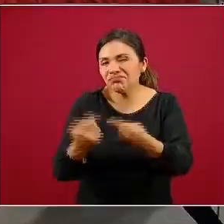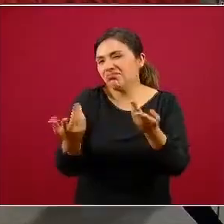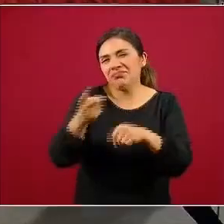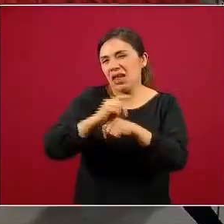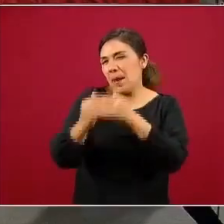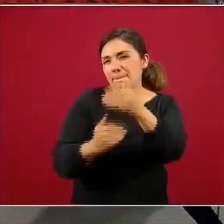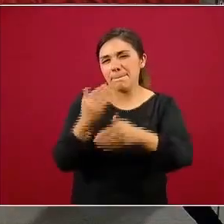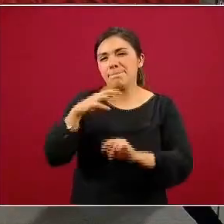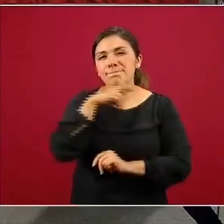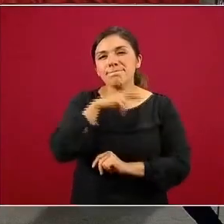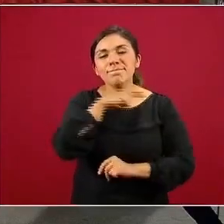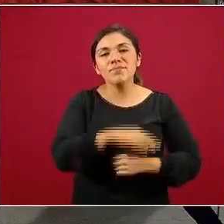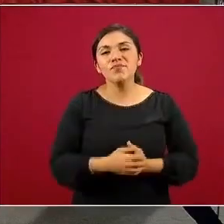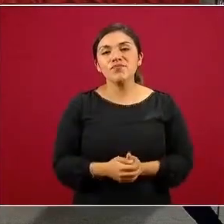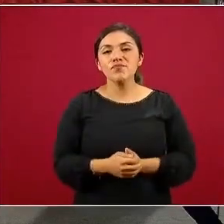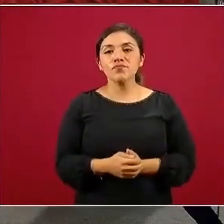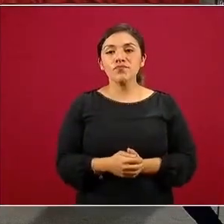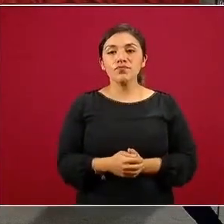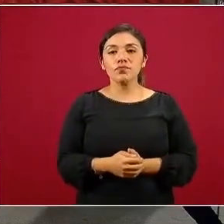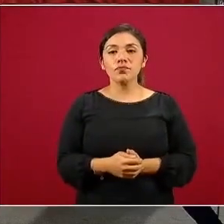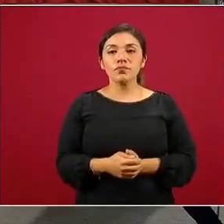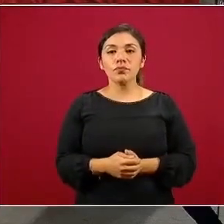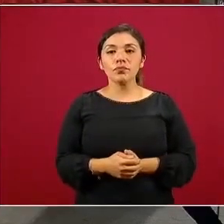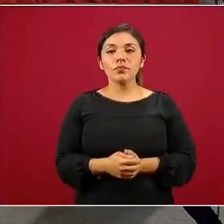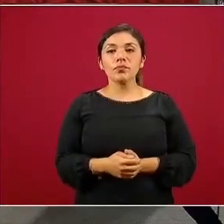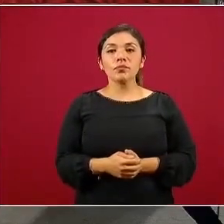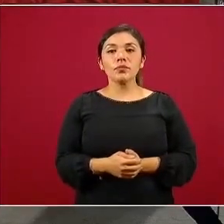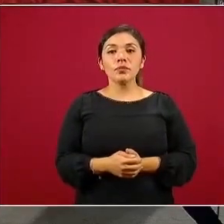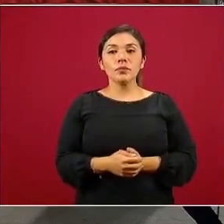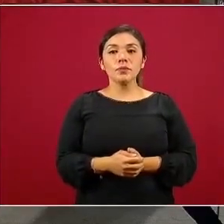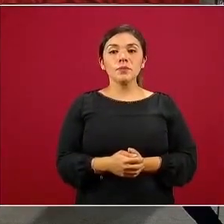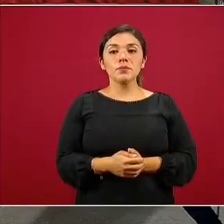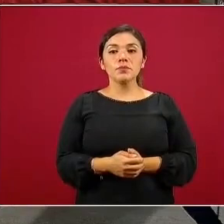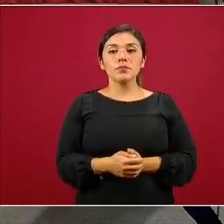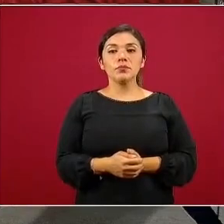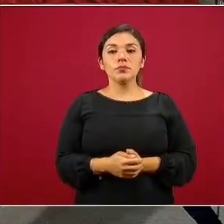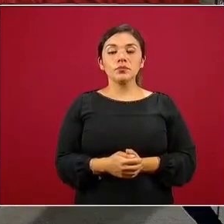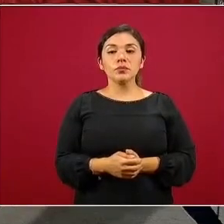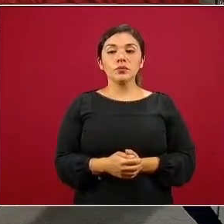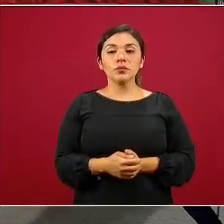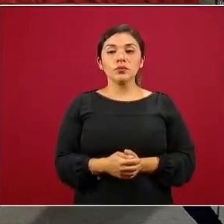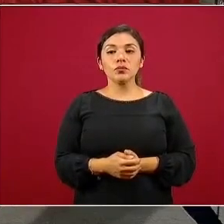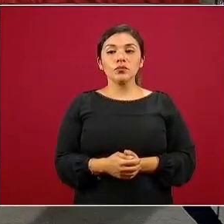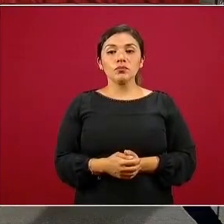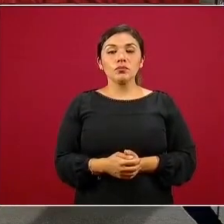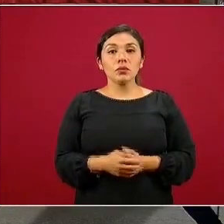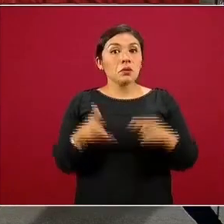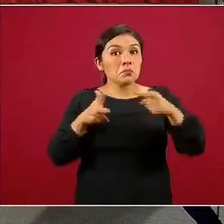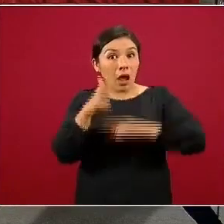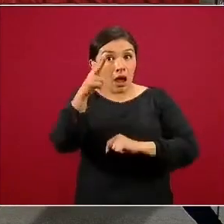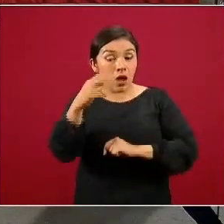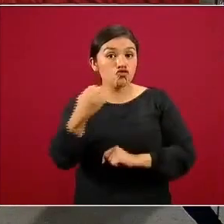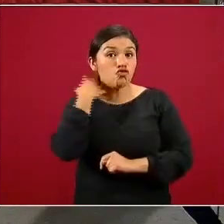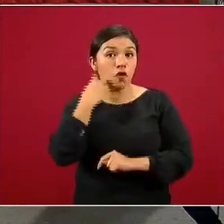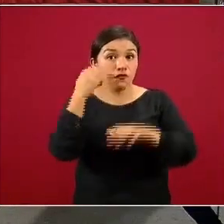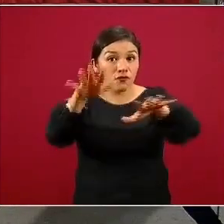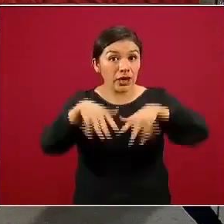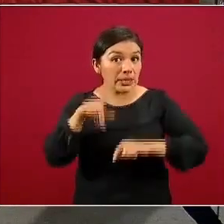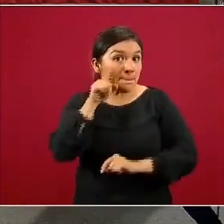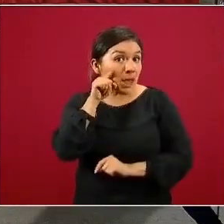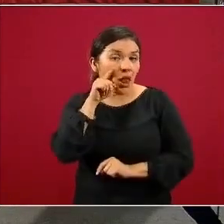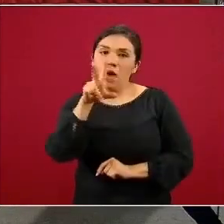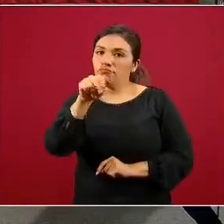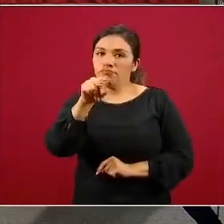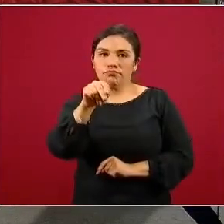próxima. Gracias. Ya tenemos la respuesta a la otra pregunta. No se suspende. Lo que se puso,